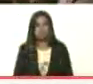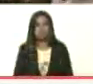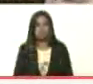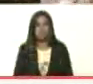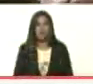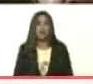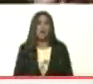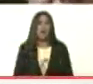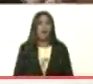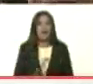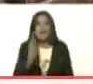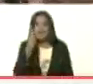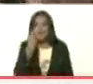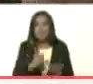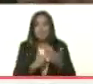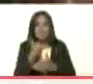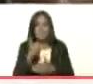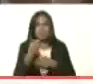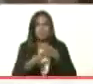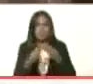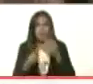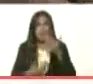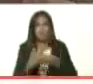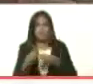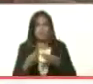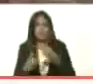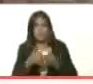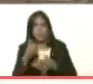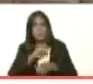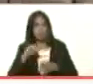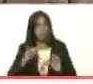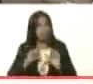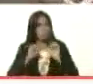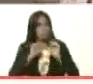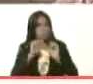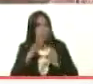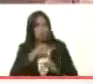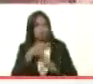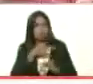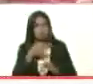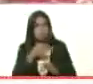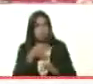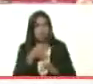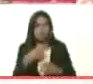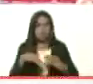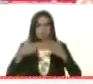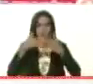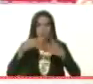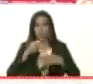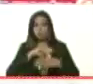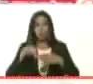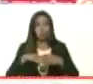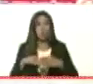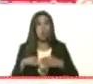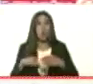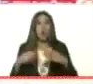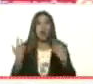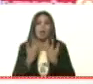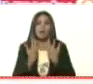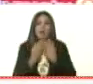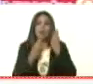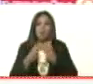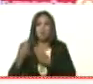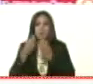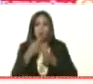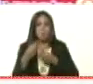Ah, que falta todavía mucho y se puede hacer mucho más, está bien, pero hemos avanzado en lo social y lo social es el escudo a la guerra económica. Si no, no